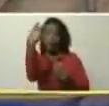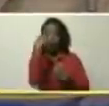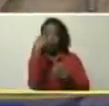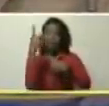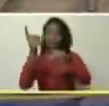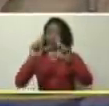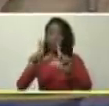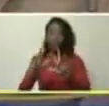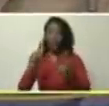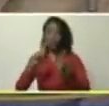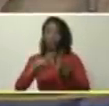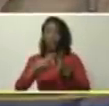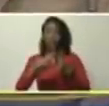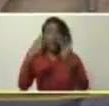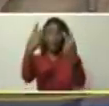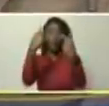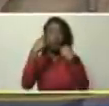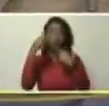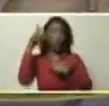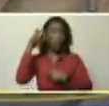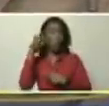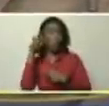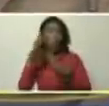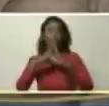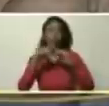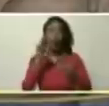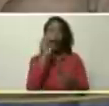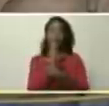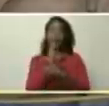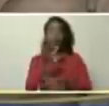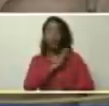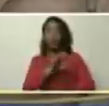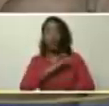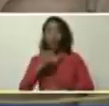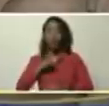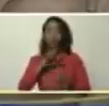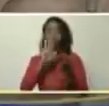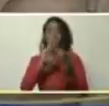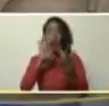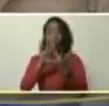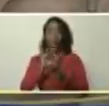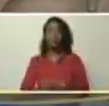televisión, nos ven y nos escuchan en todas las redes sociales. Estamos transmitiendo.